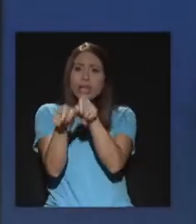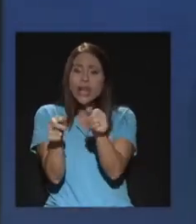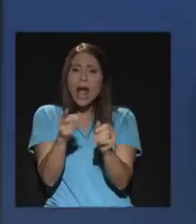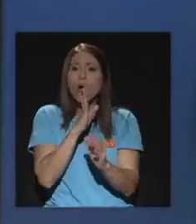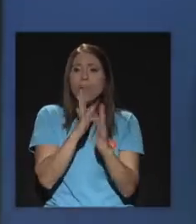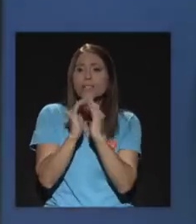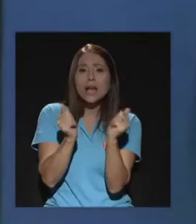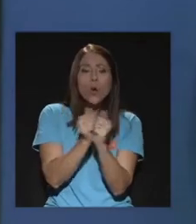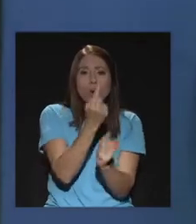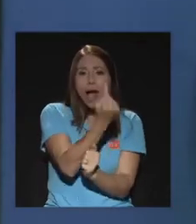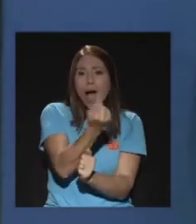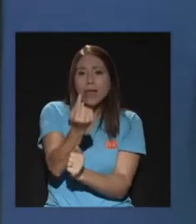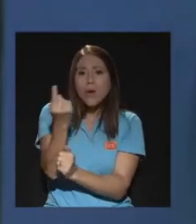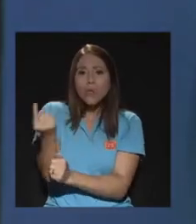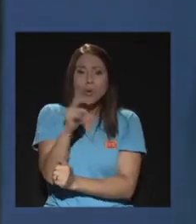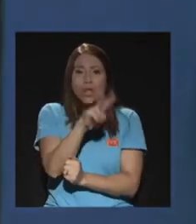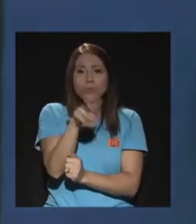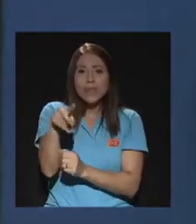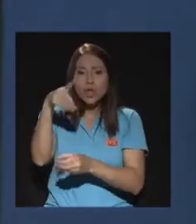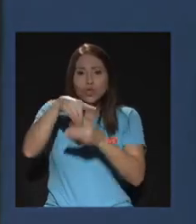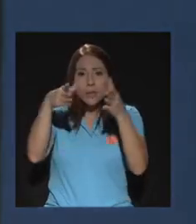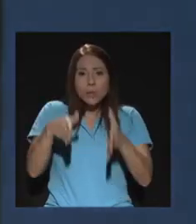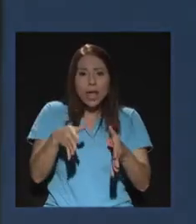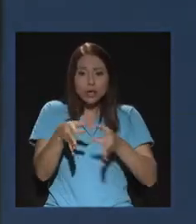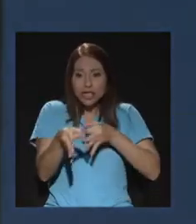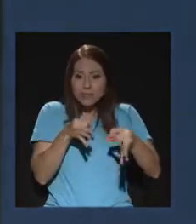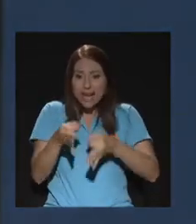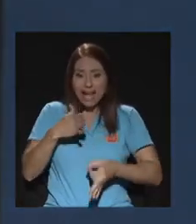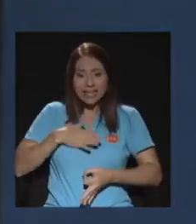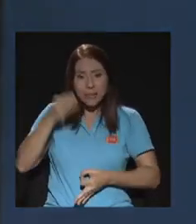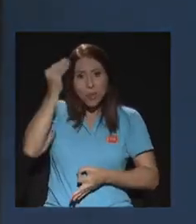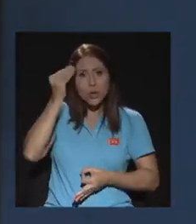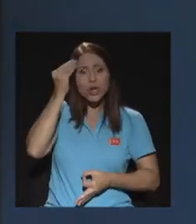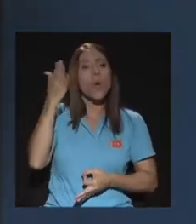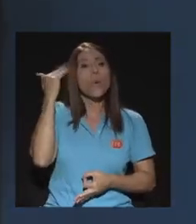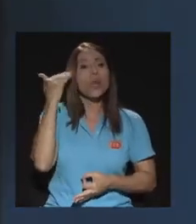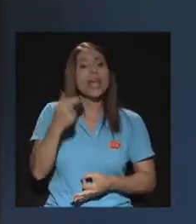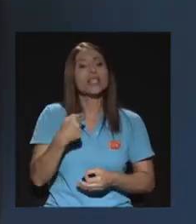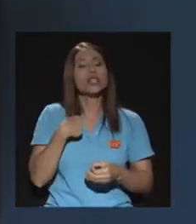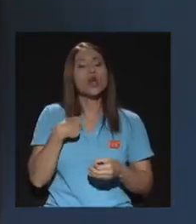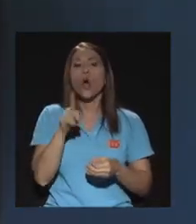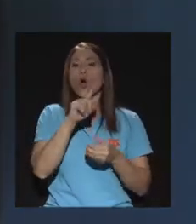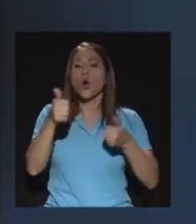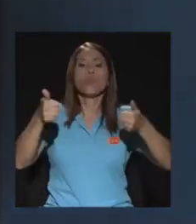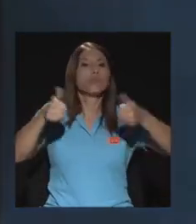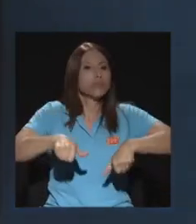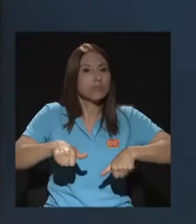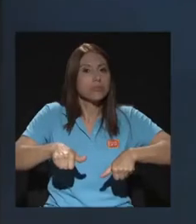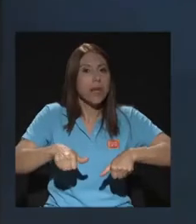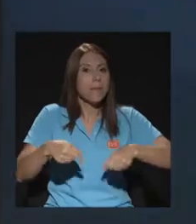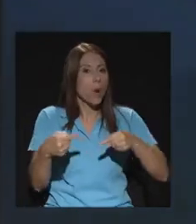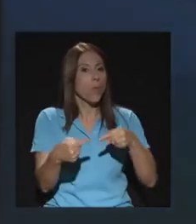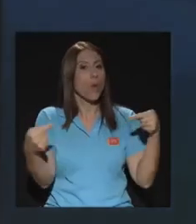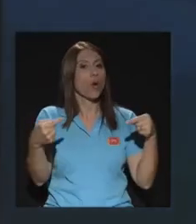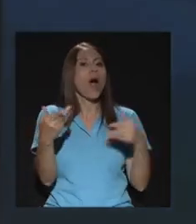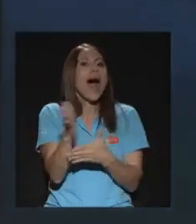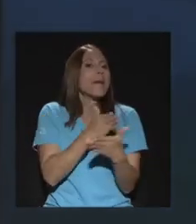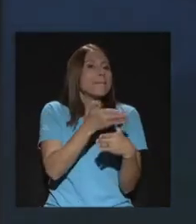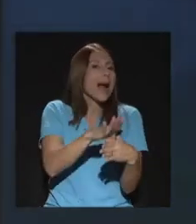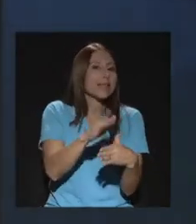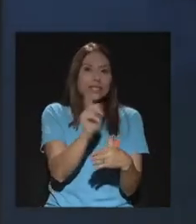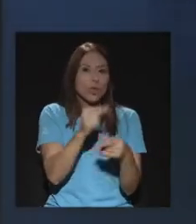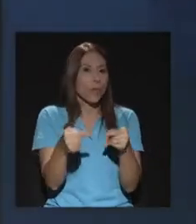de los 22 diputados y explicarles yo mi punto de vista, por qué me opongo a partes, no todo. O sea, hay